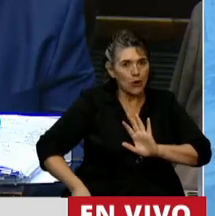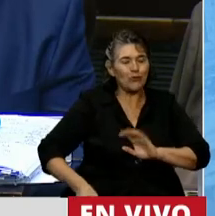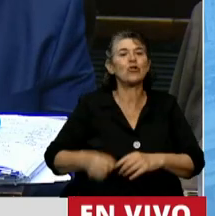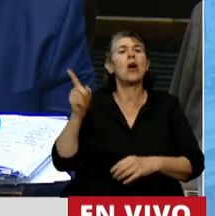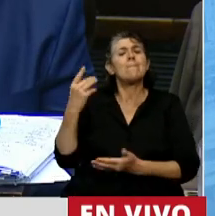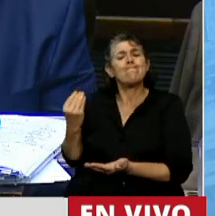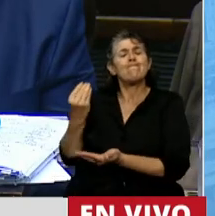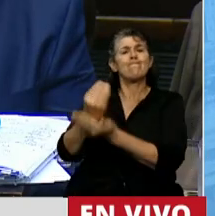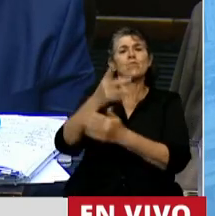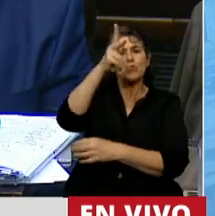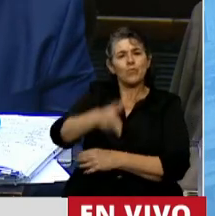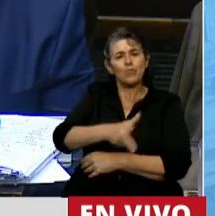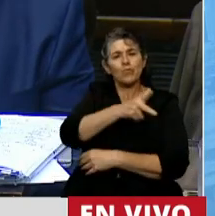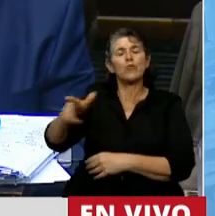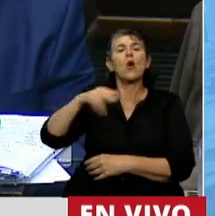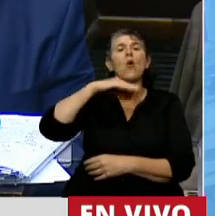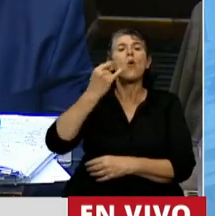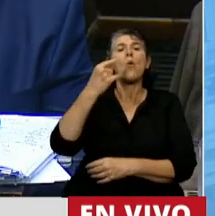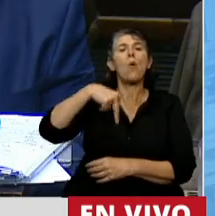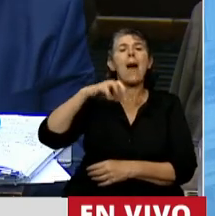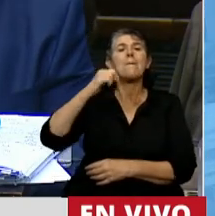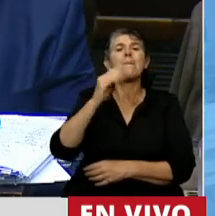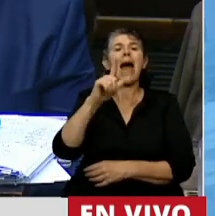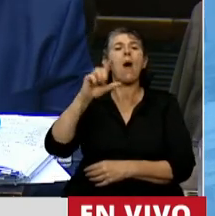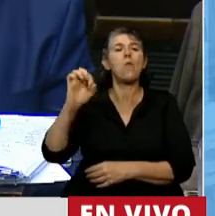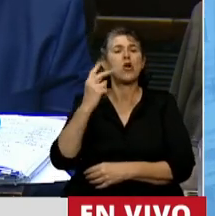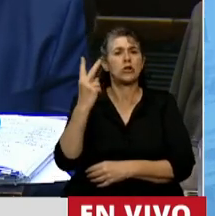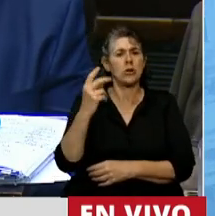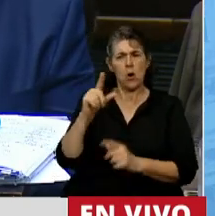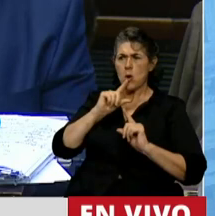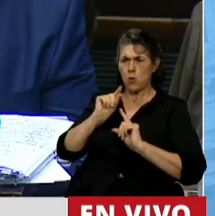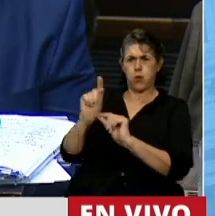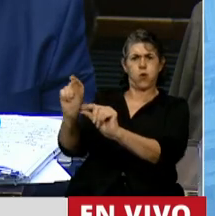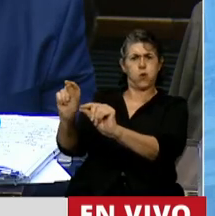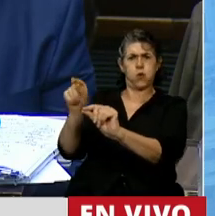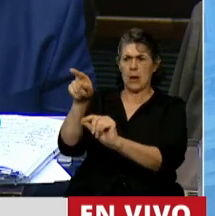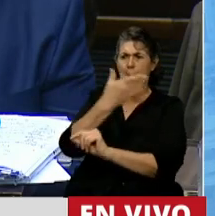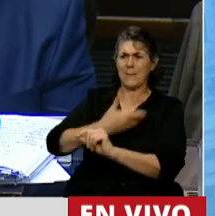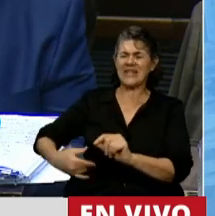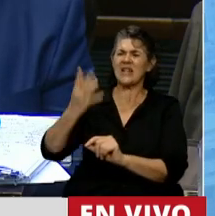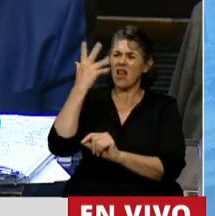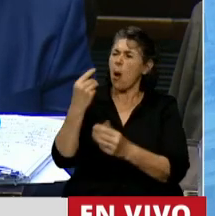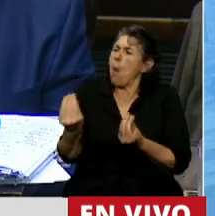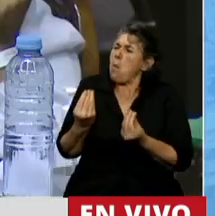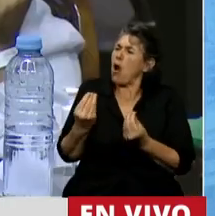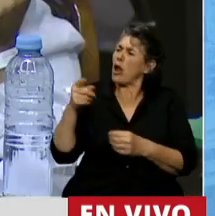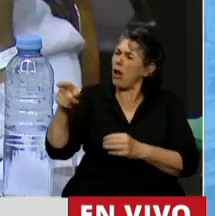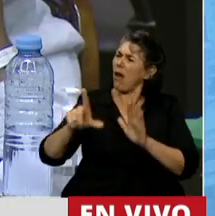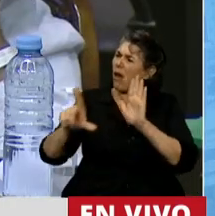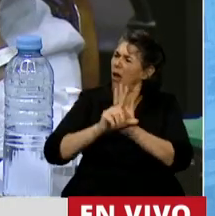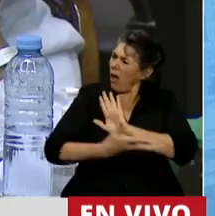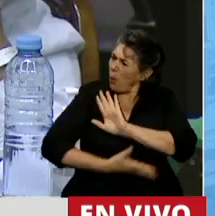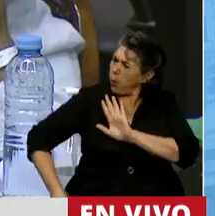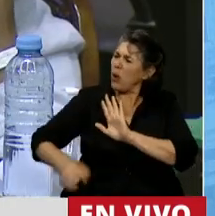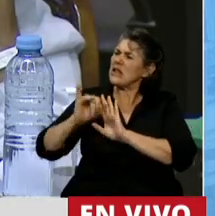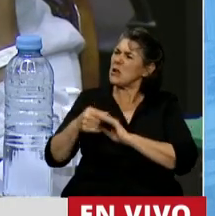Pablo II y el Papa Juan Pablo le recriminó al presidente por qué había legalizado el aborto con su